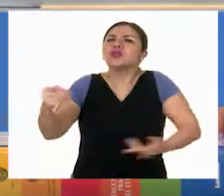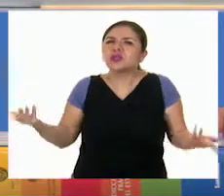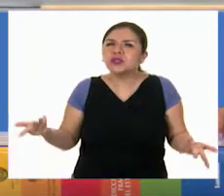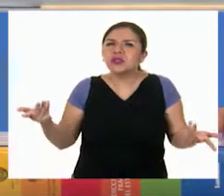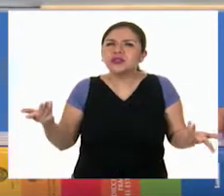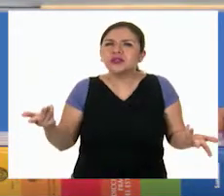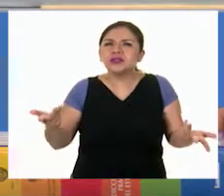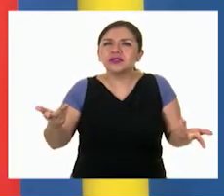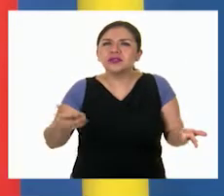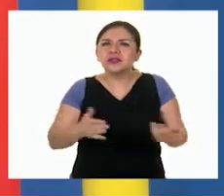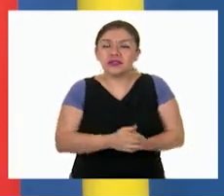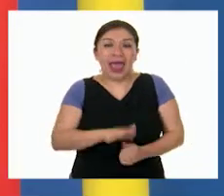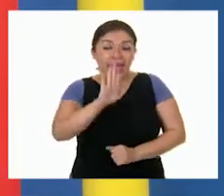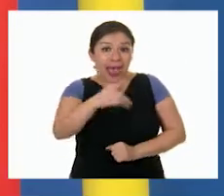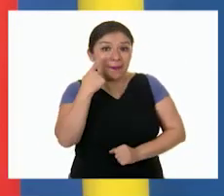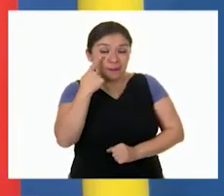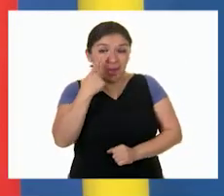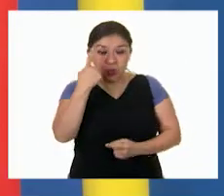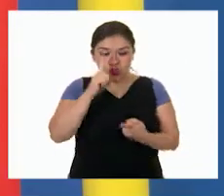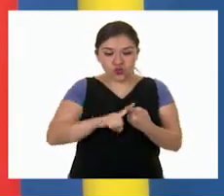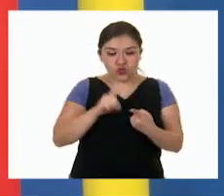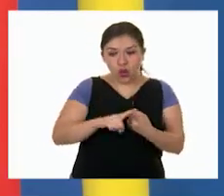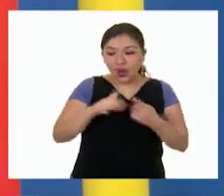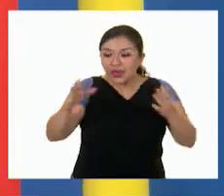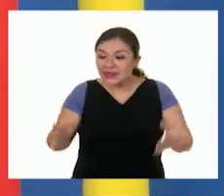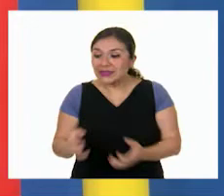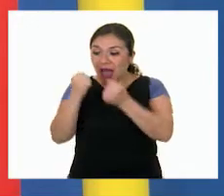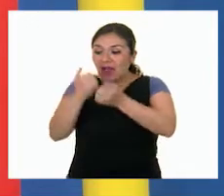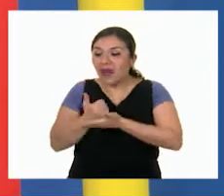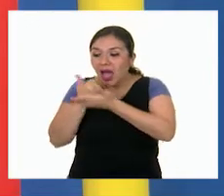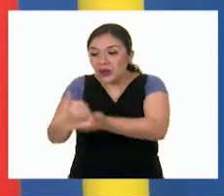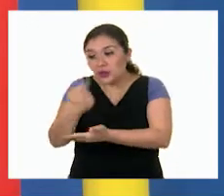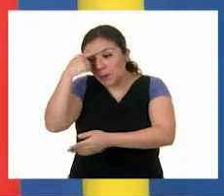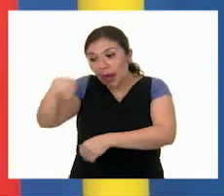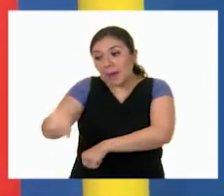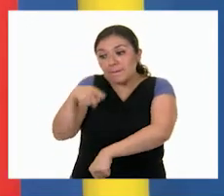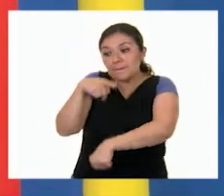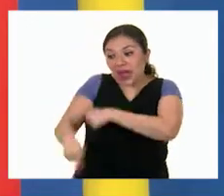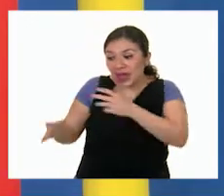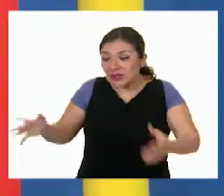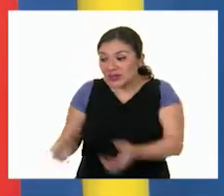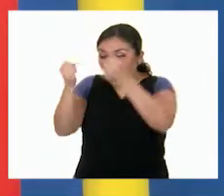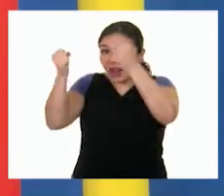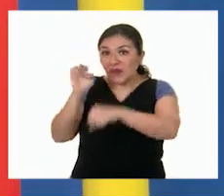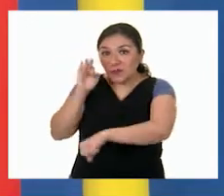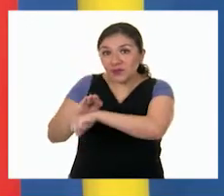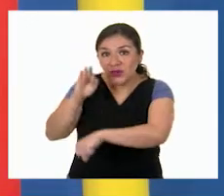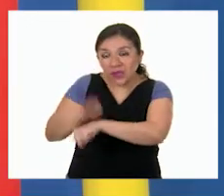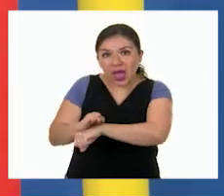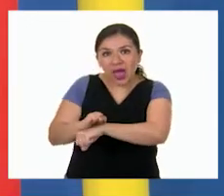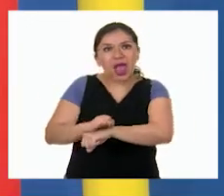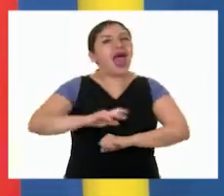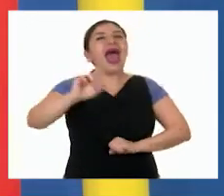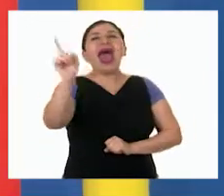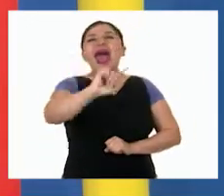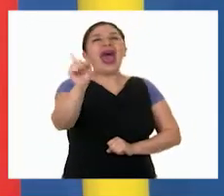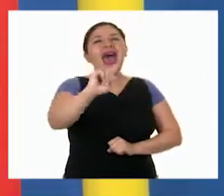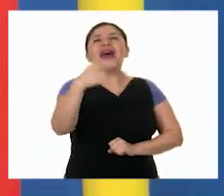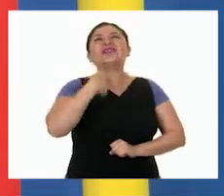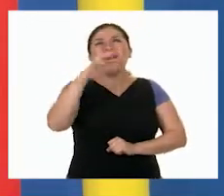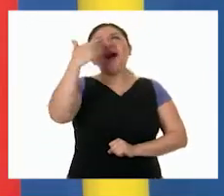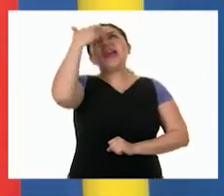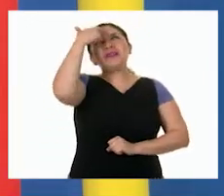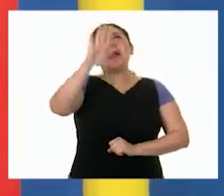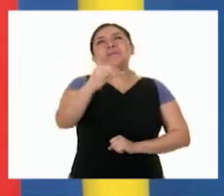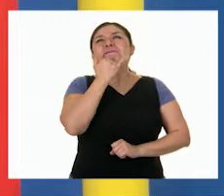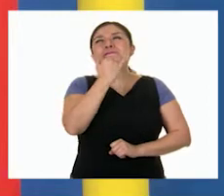el gavilán? Uno salvaba al otro de un peligro y No, ya me acordé,